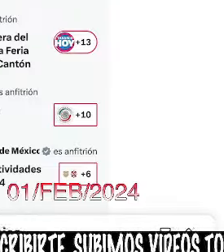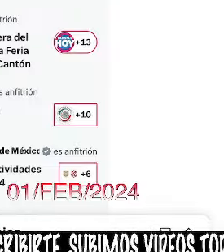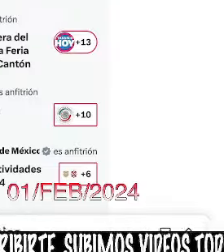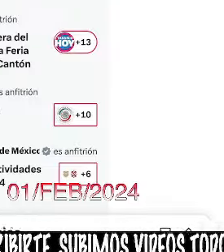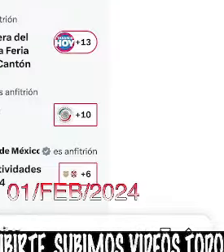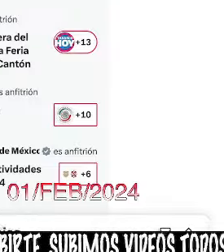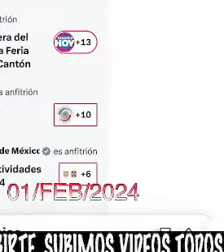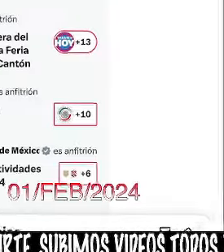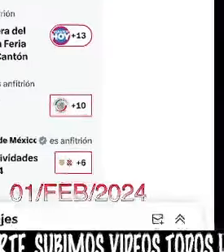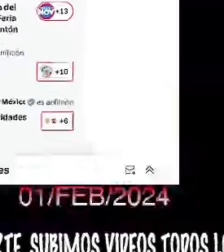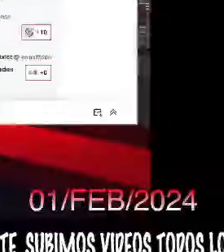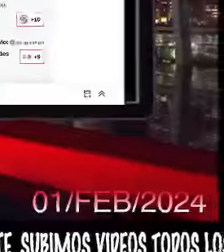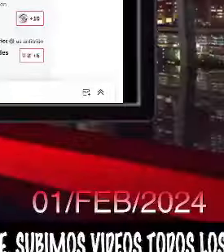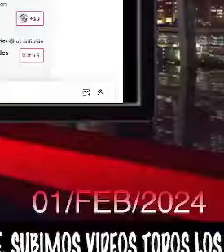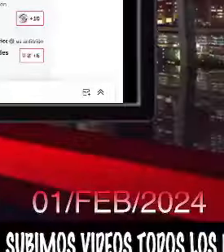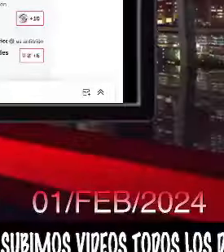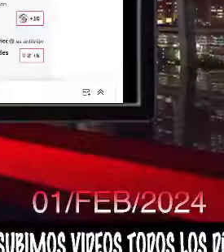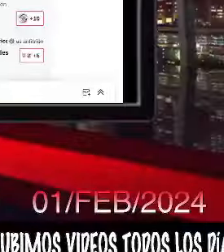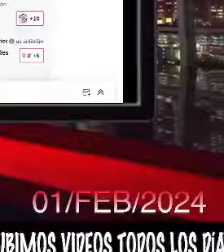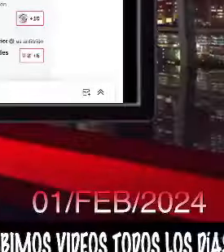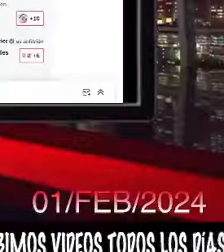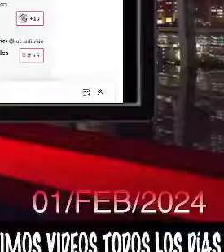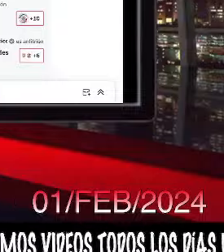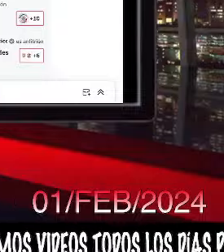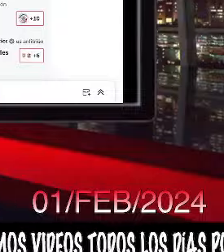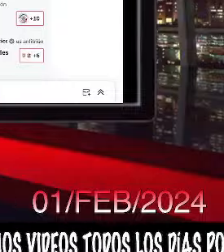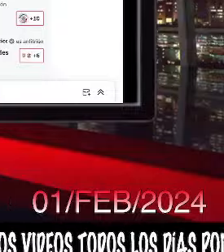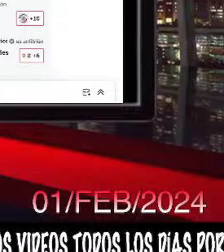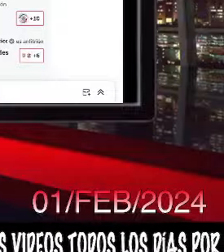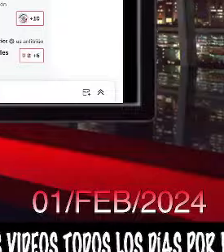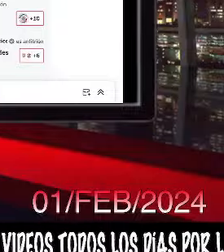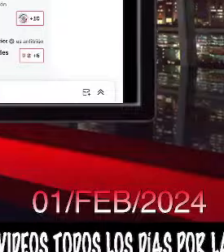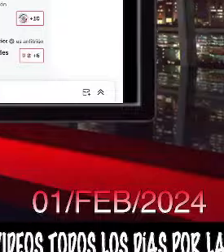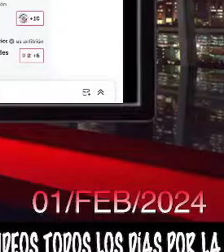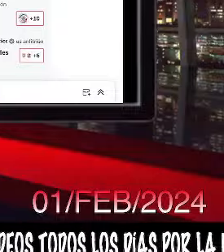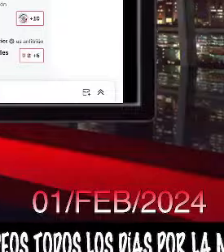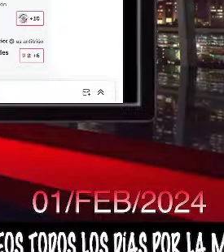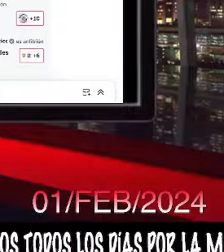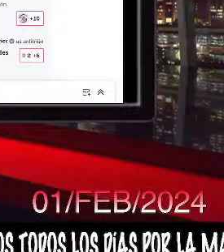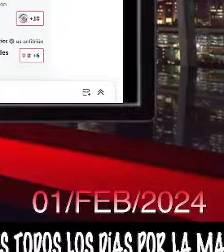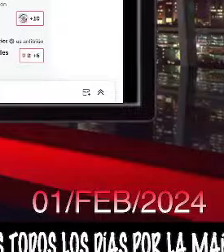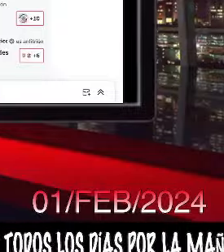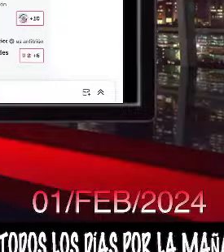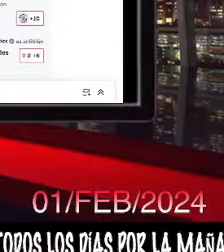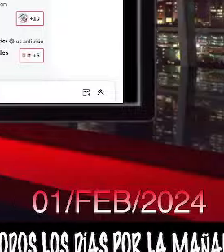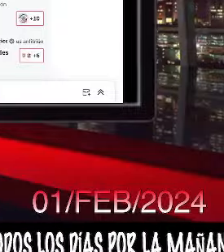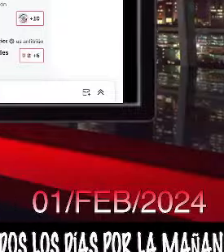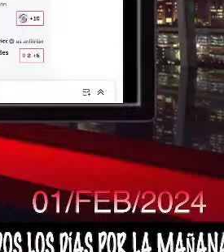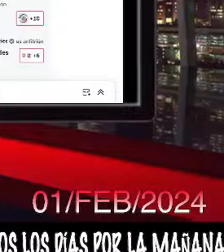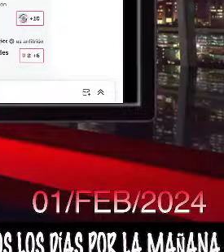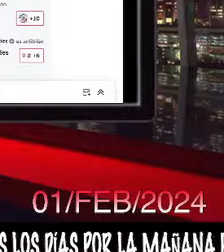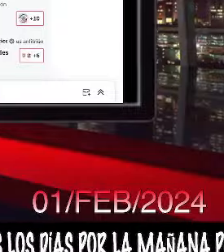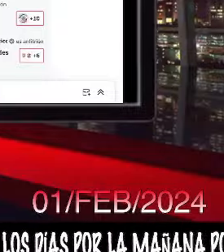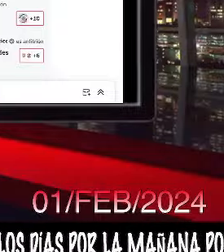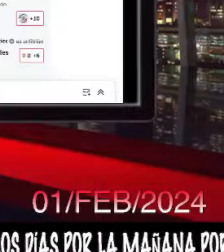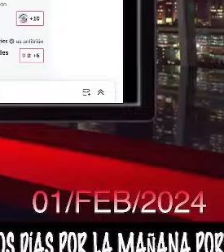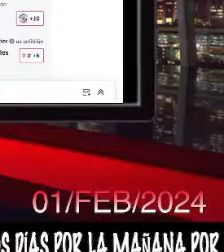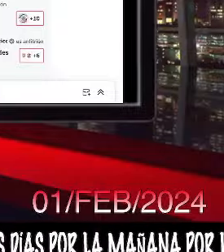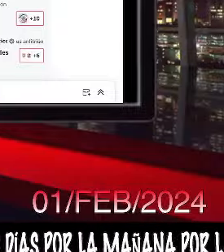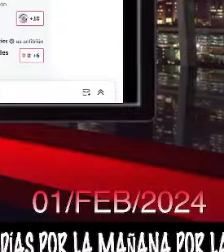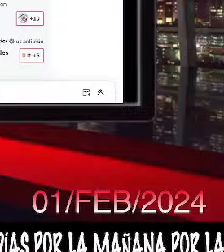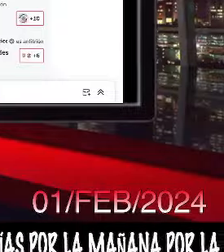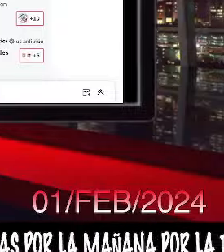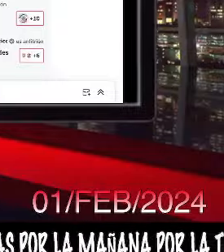Poder Legislativo. Obviamente llevó medicina y esto no le cayó bien a la gente del PRD, por lo que acaba de decir. Y después